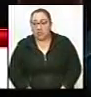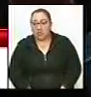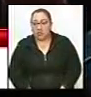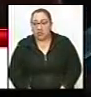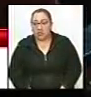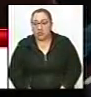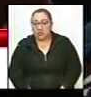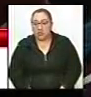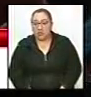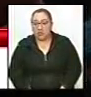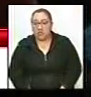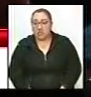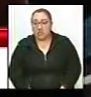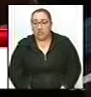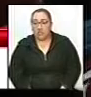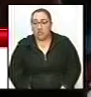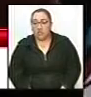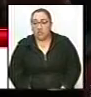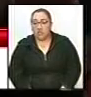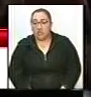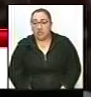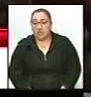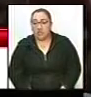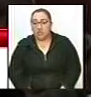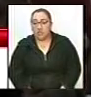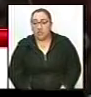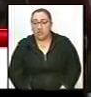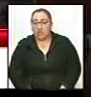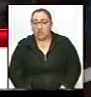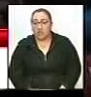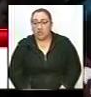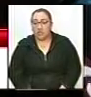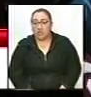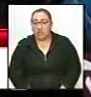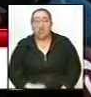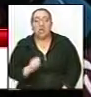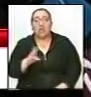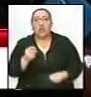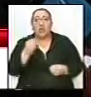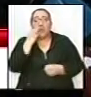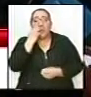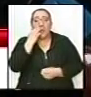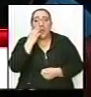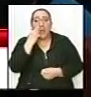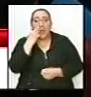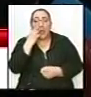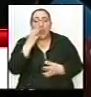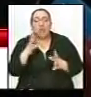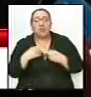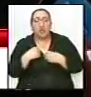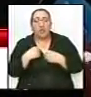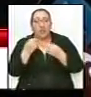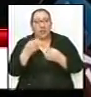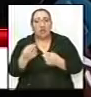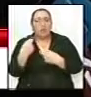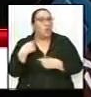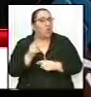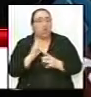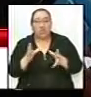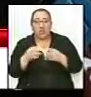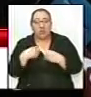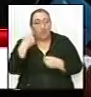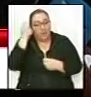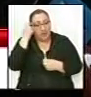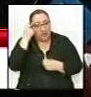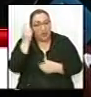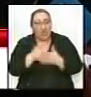una decisión responsable, ¿a qué se refiere exactamente? ¿A que se derogue? No, a que se tome la advertencia de la que FIFA. Se tome una decisión